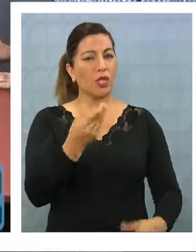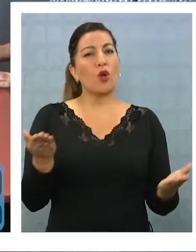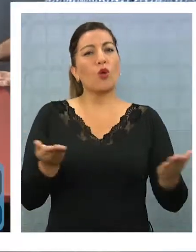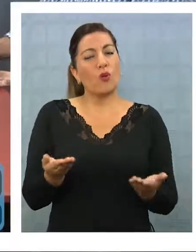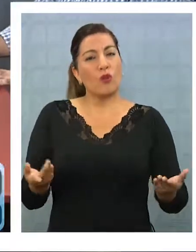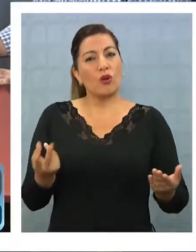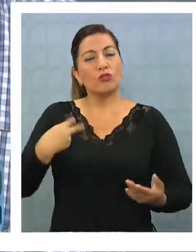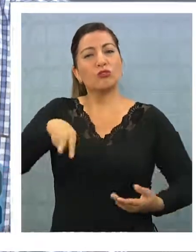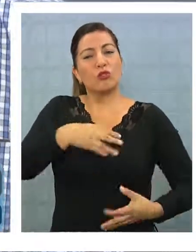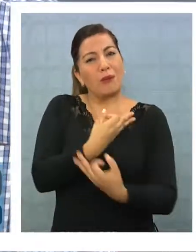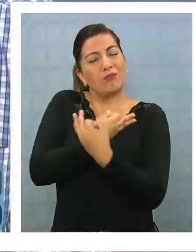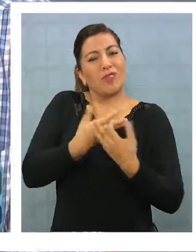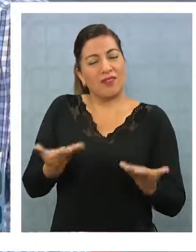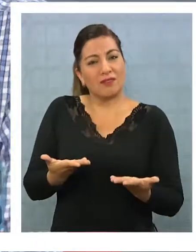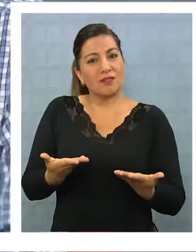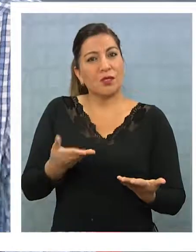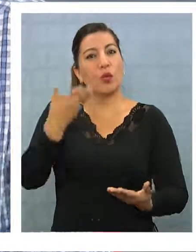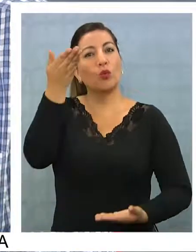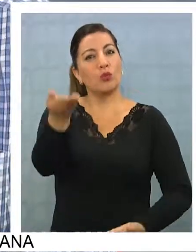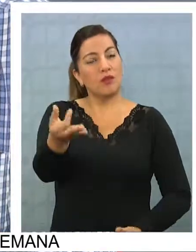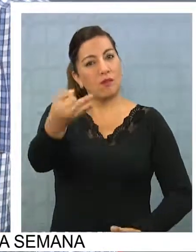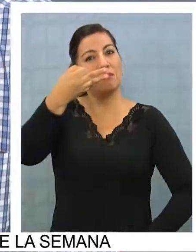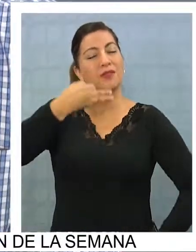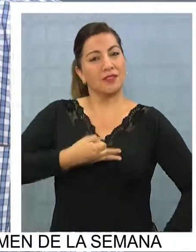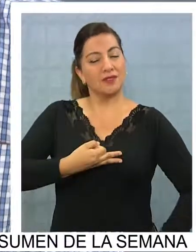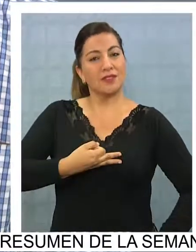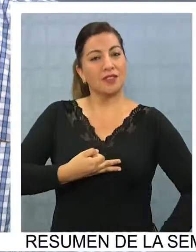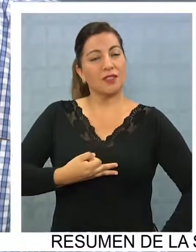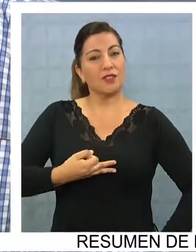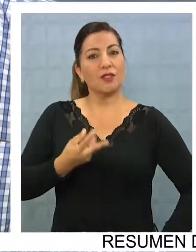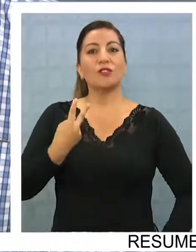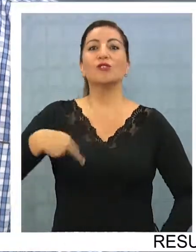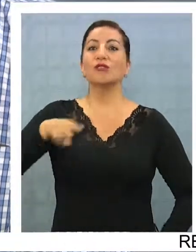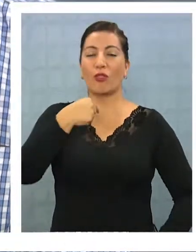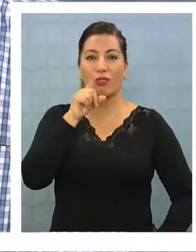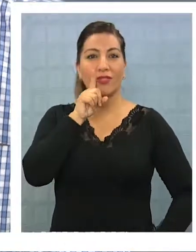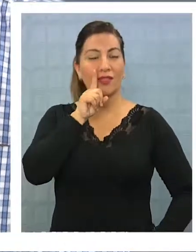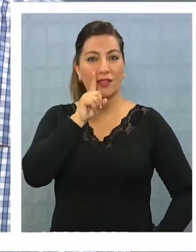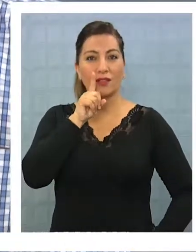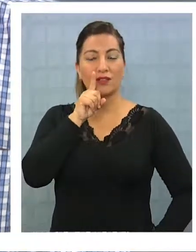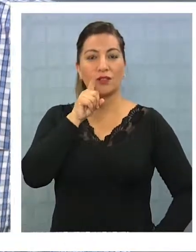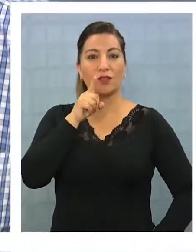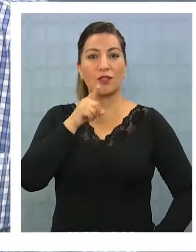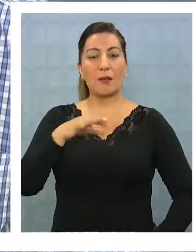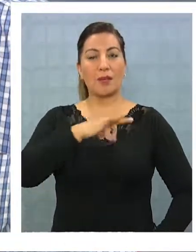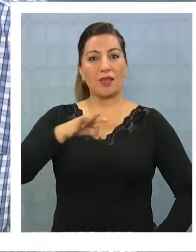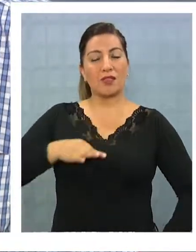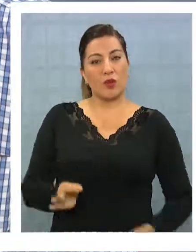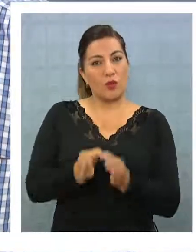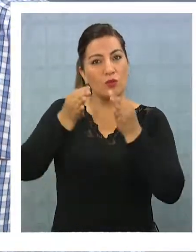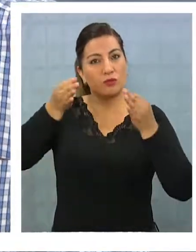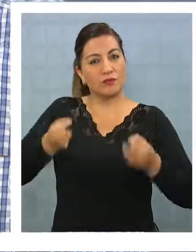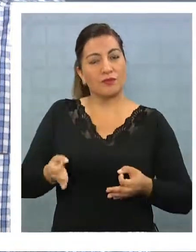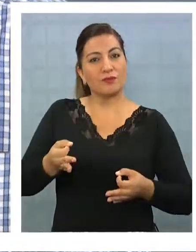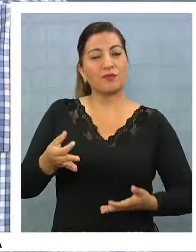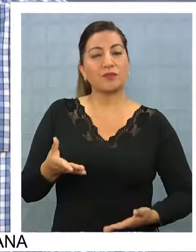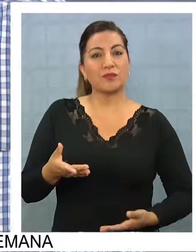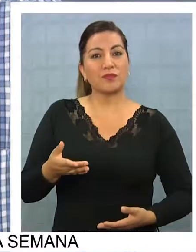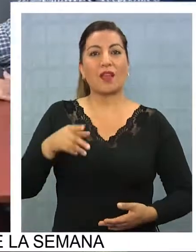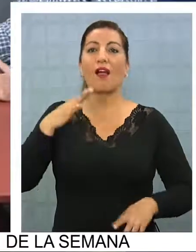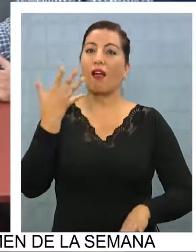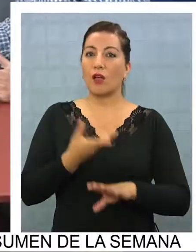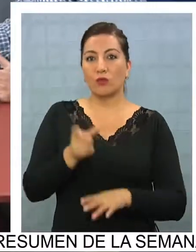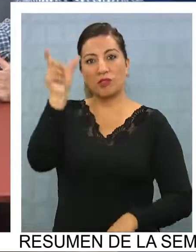se explica uno, digamos, esto que usted nos acaba de señalar, cuando tenemos ahí, cierto, a cargo del Ministerio de Educación estuvo, digamos, cierto,